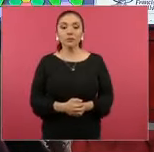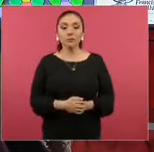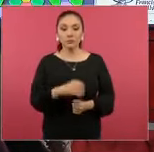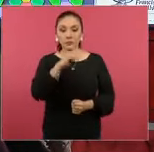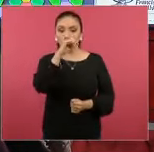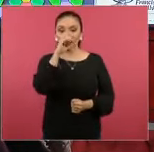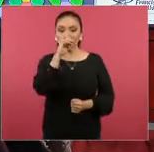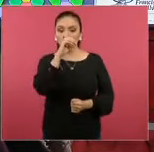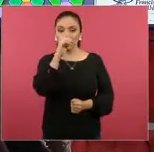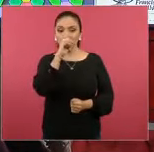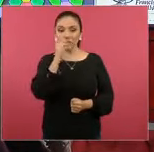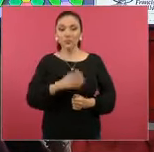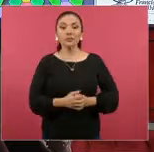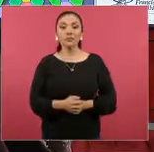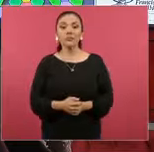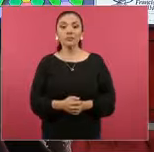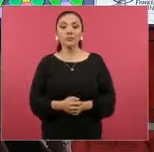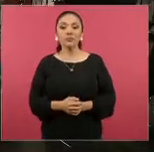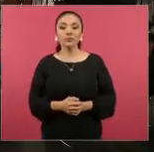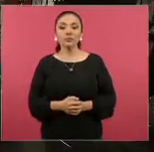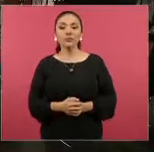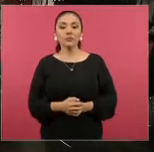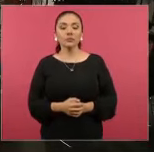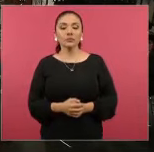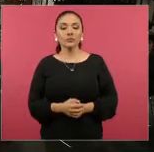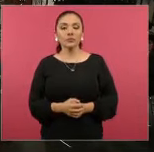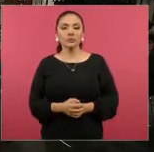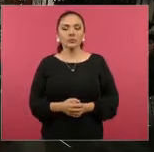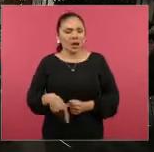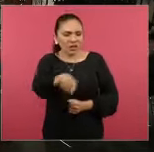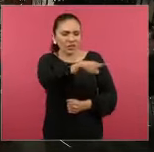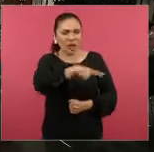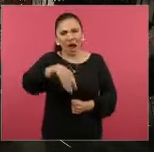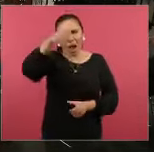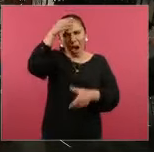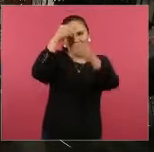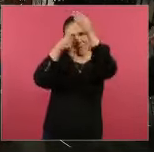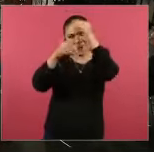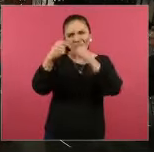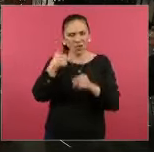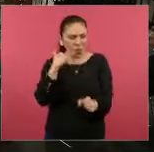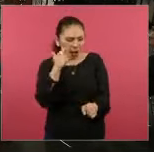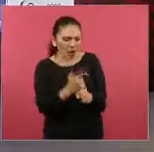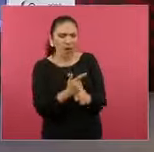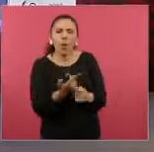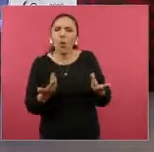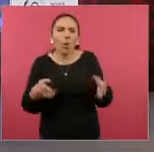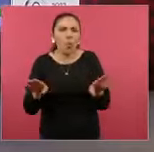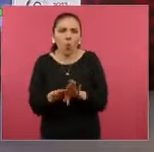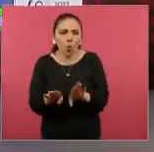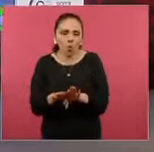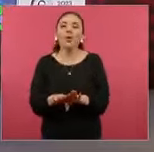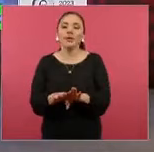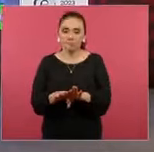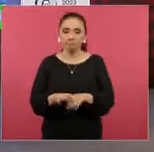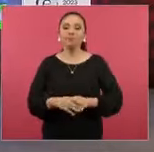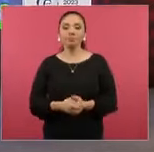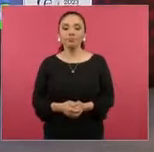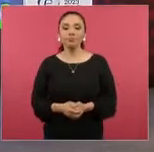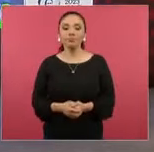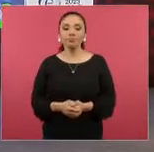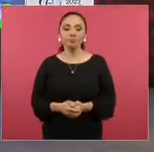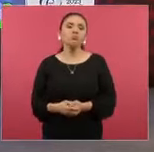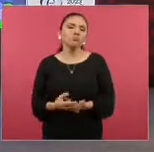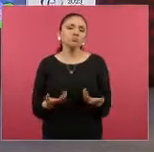Por favor, la siguiente. ¿Cómo me doy cuenta de lo que aprendieron? Ya vimos el qué, el cómo, el para qué. Ahora, ¿cómo?